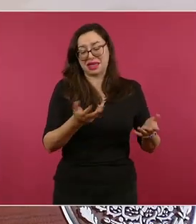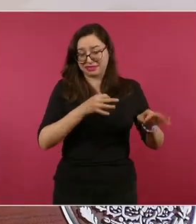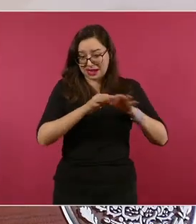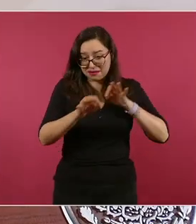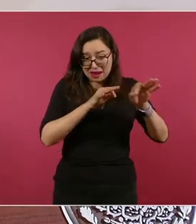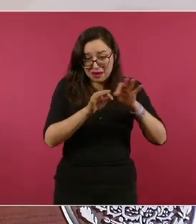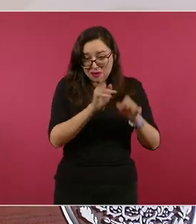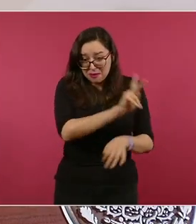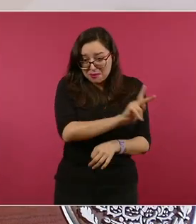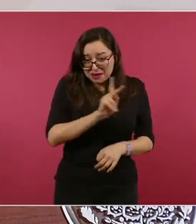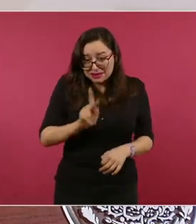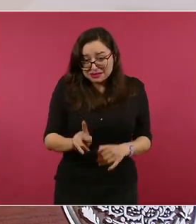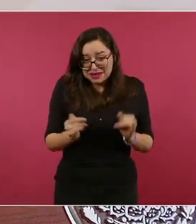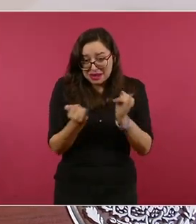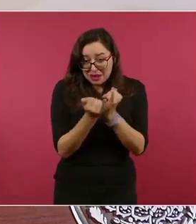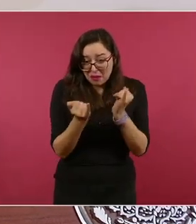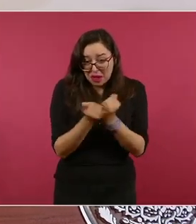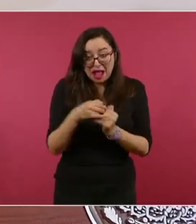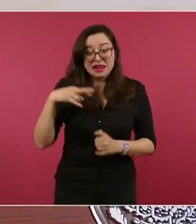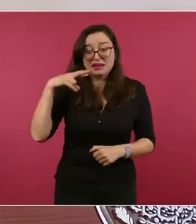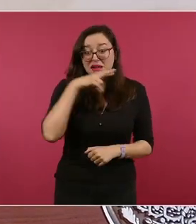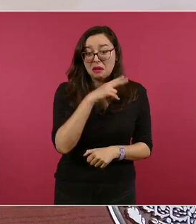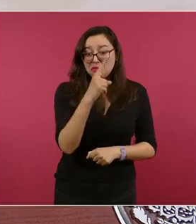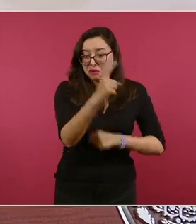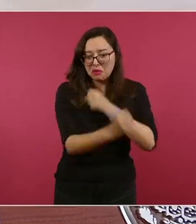O sea, en un año.